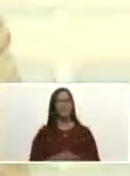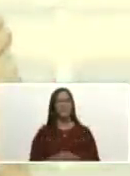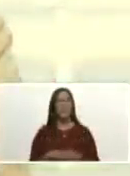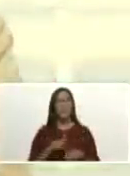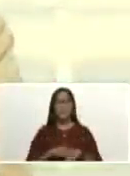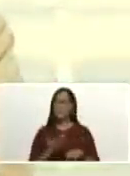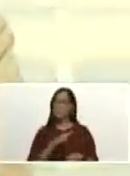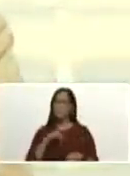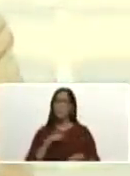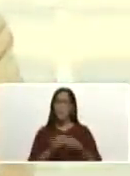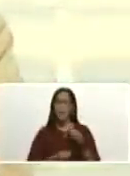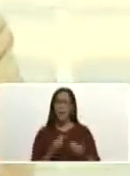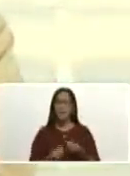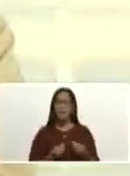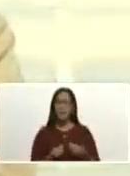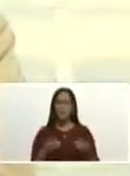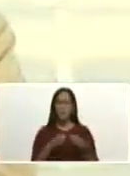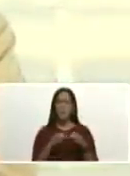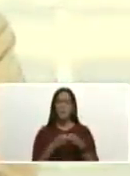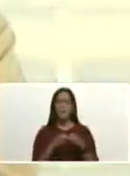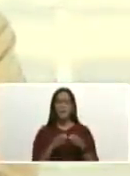estamos aplicando, compañero,